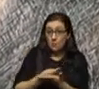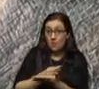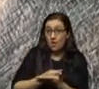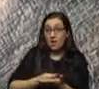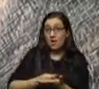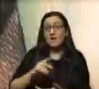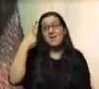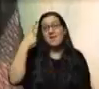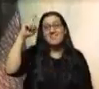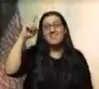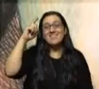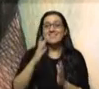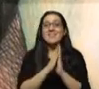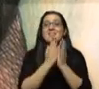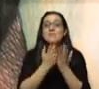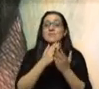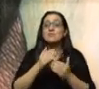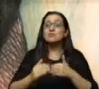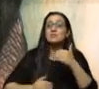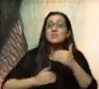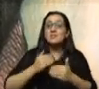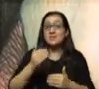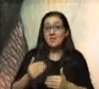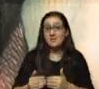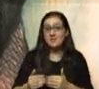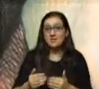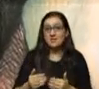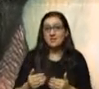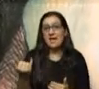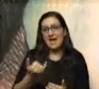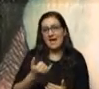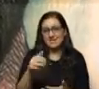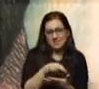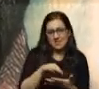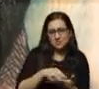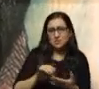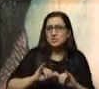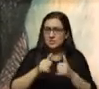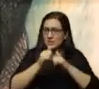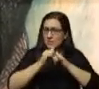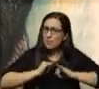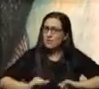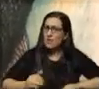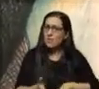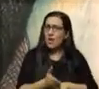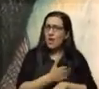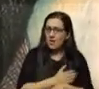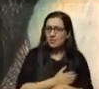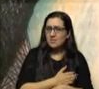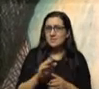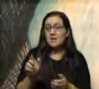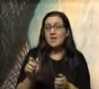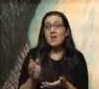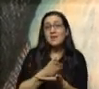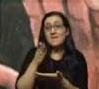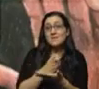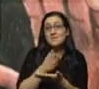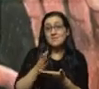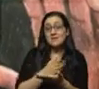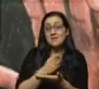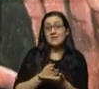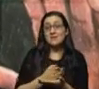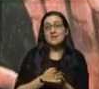siguiente que reúne como vos decías algunos este textos que ya venían saliendo en los últimos tiempos en la revista y